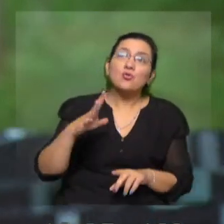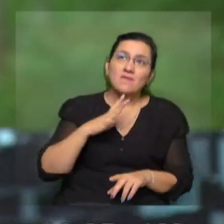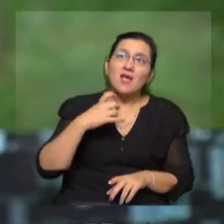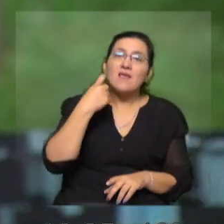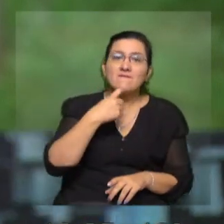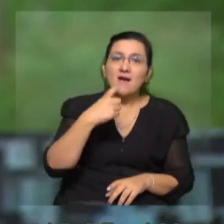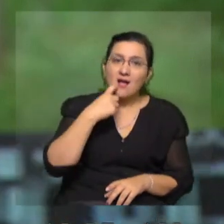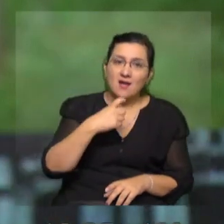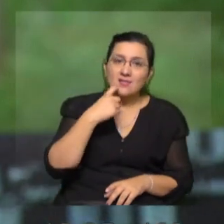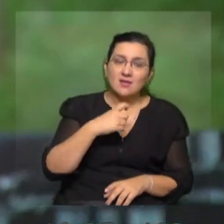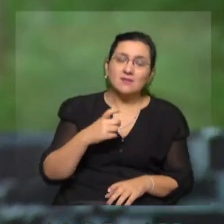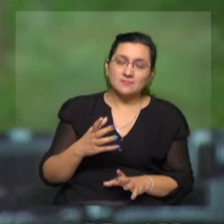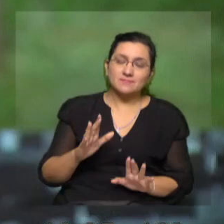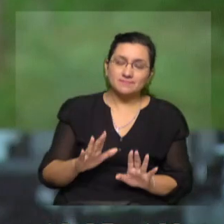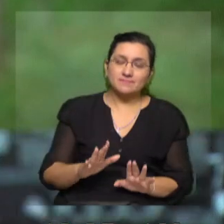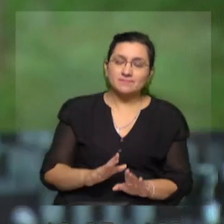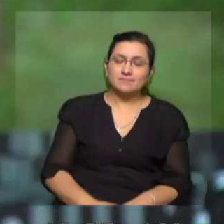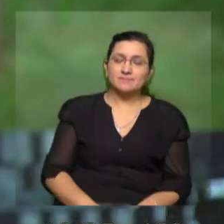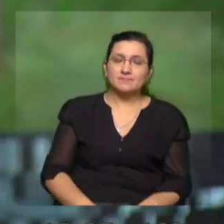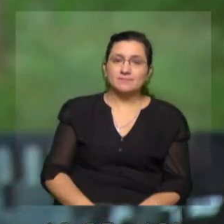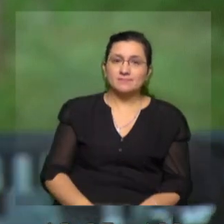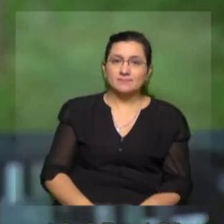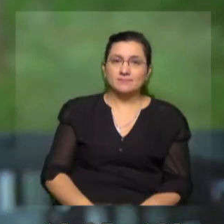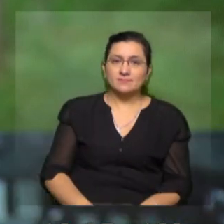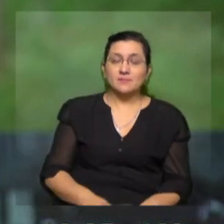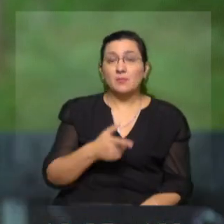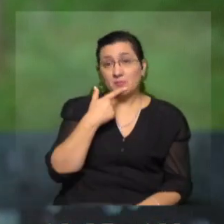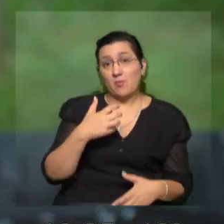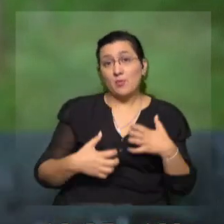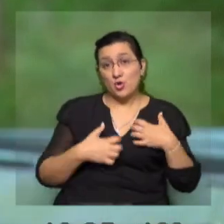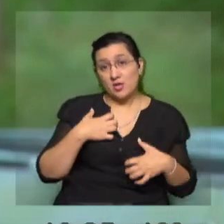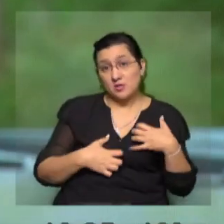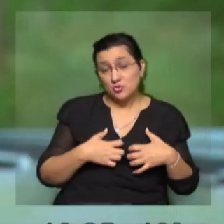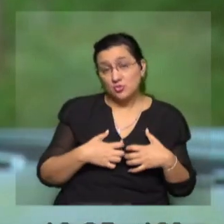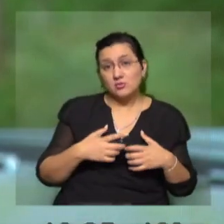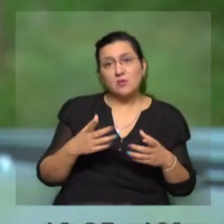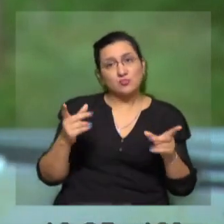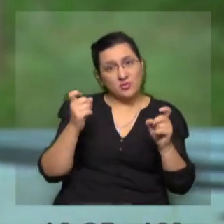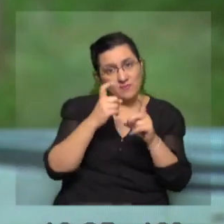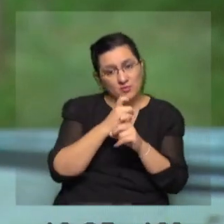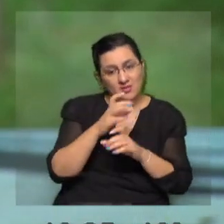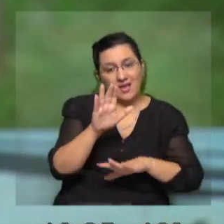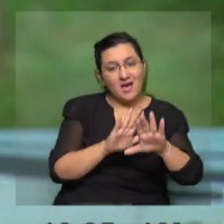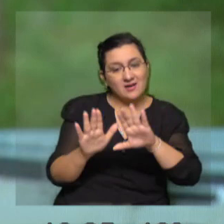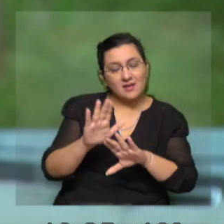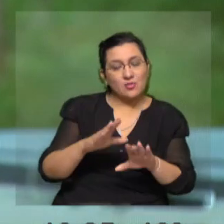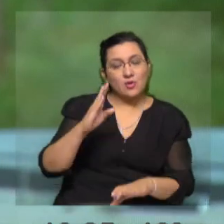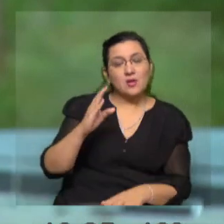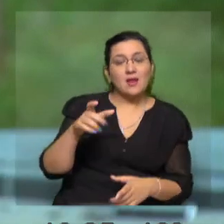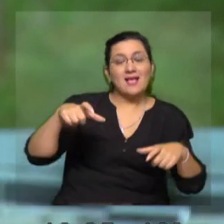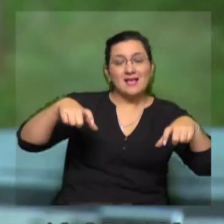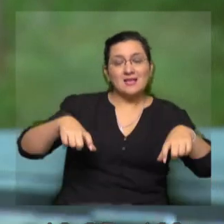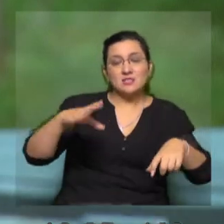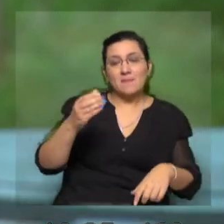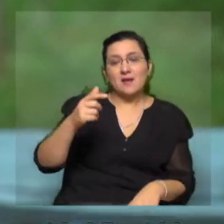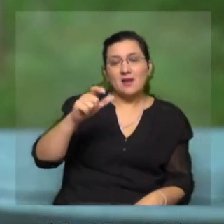están para armar eso. Mismo Progreso, con un montón de dificultades, está arreglando el Paladino. Yo hoy